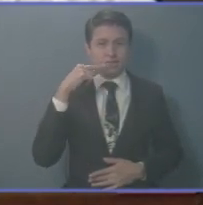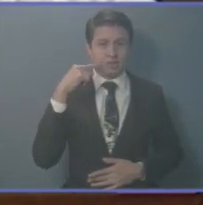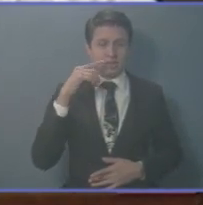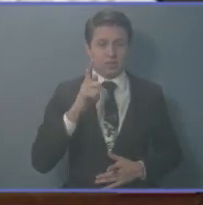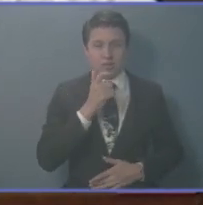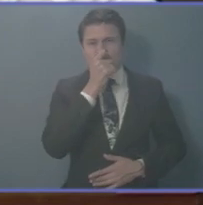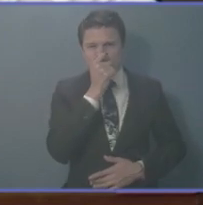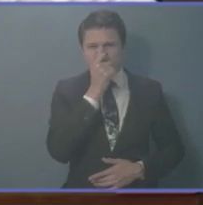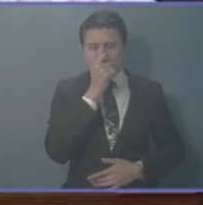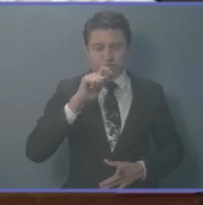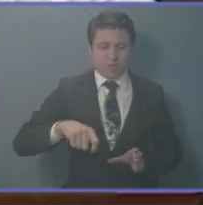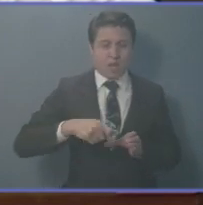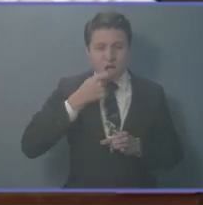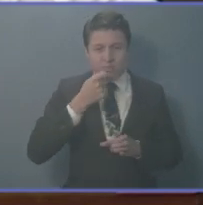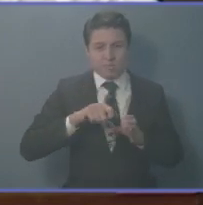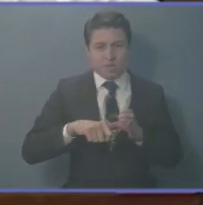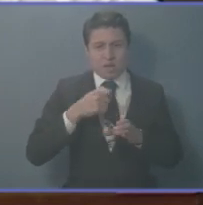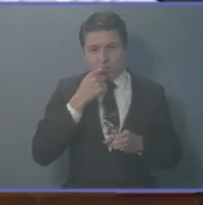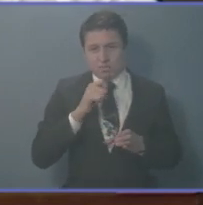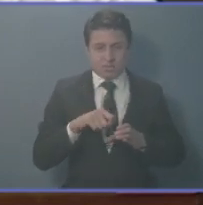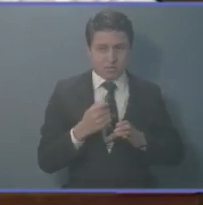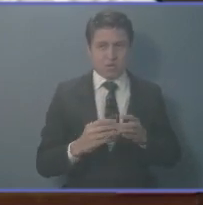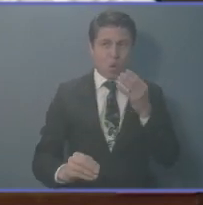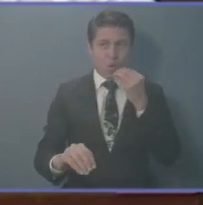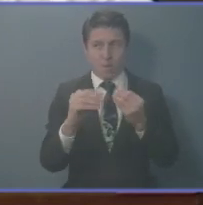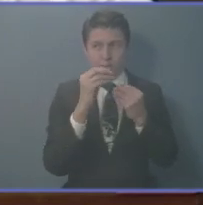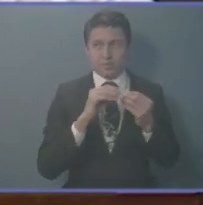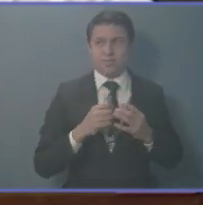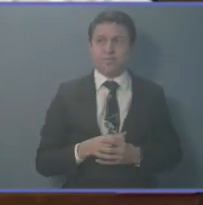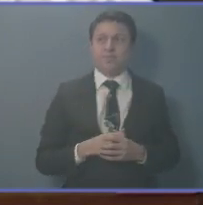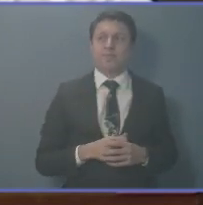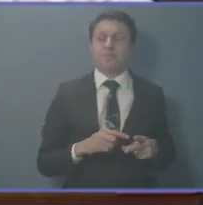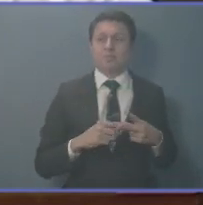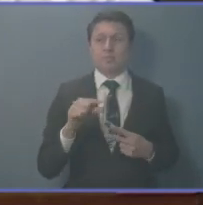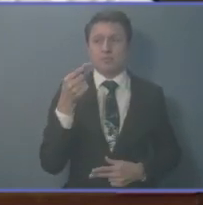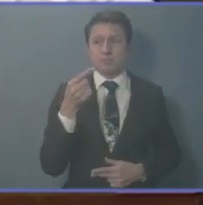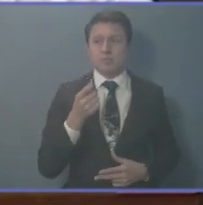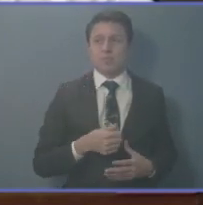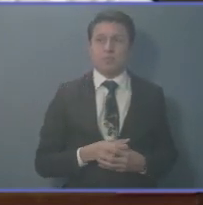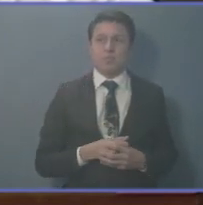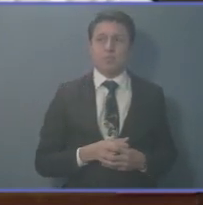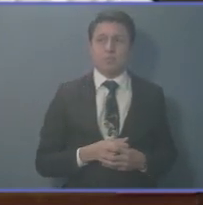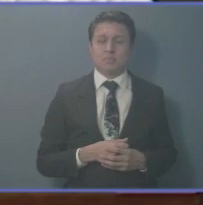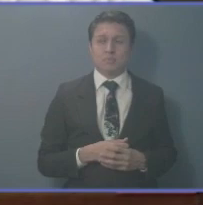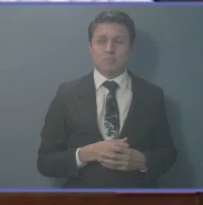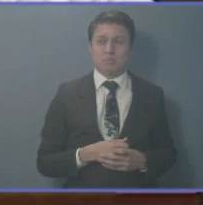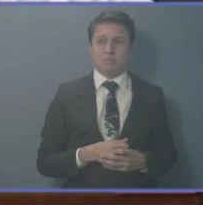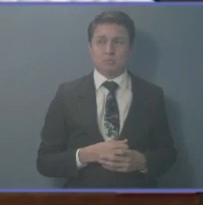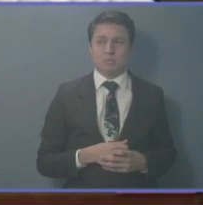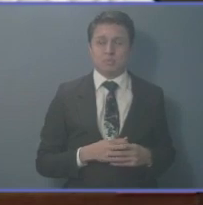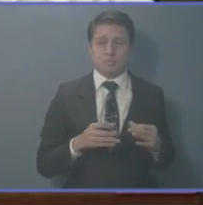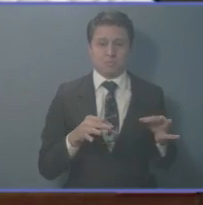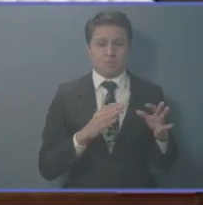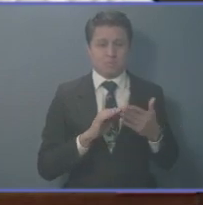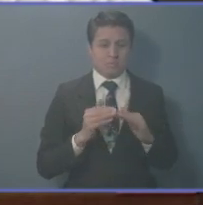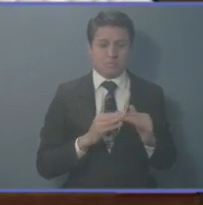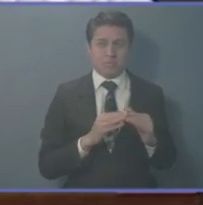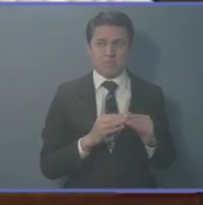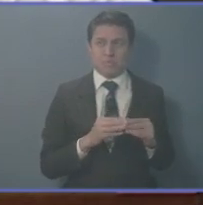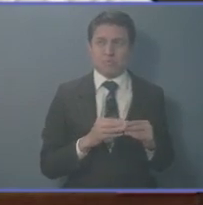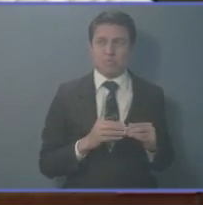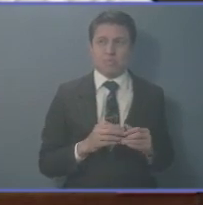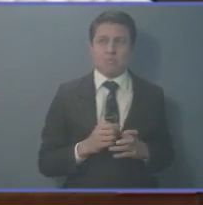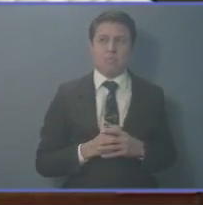pañuelos, cubiertos o utensilios de comida u otros. G. Evitar tocar superficies comunes como mesas, pasamanos